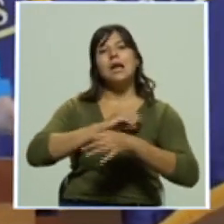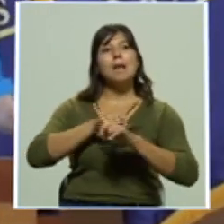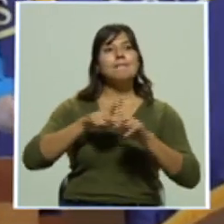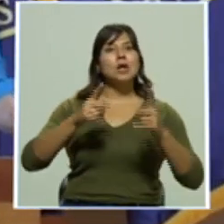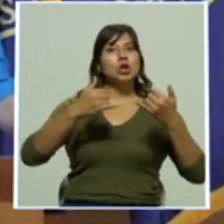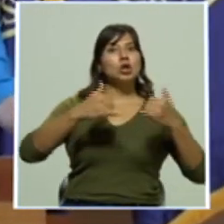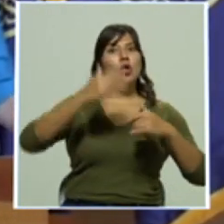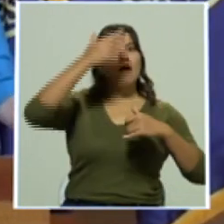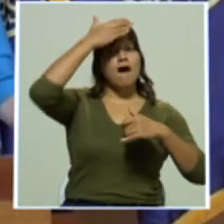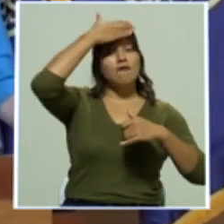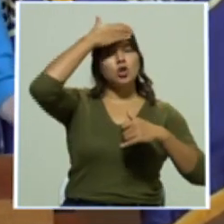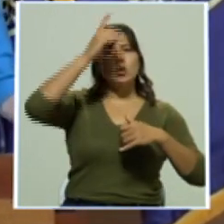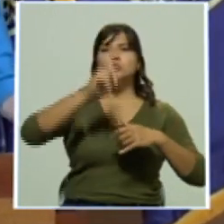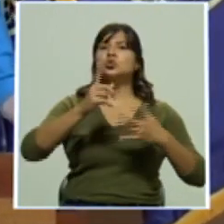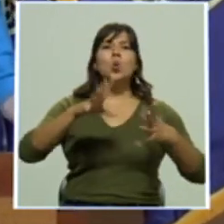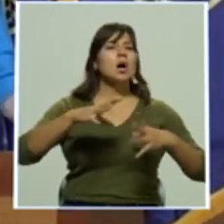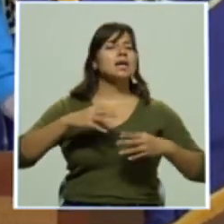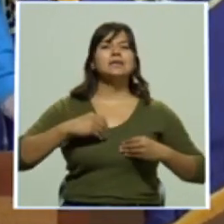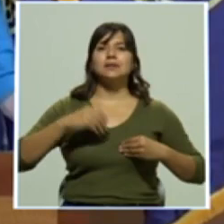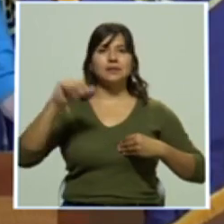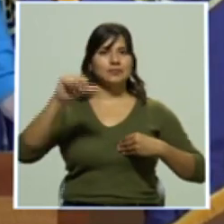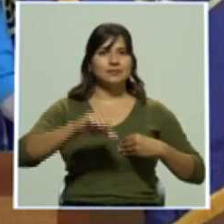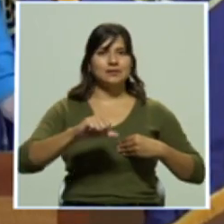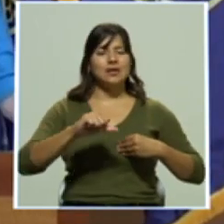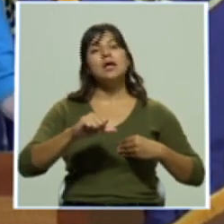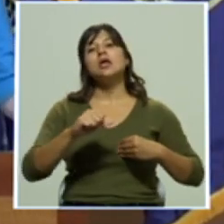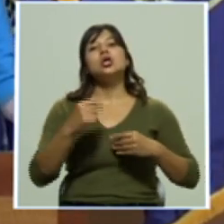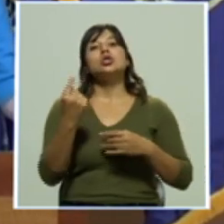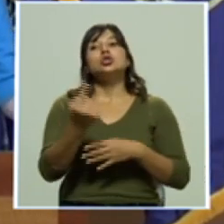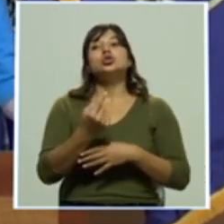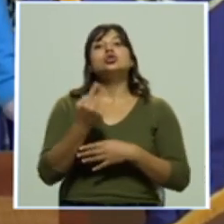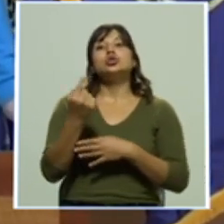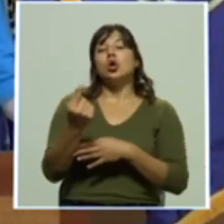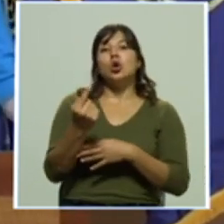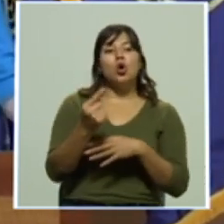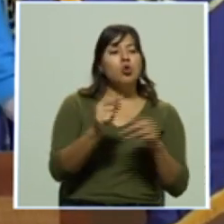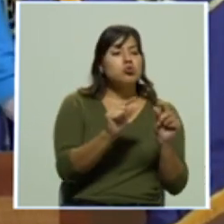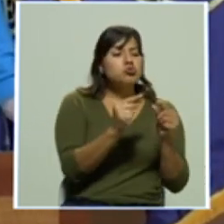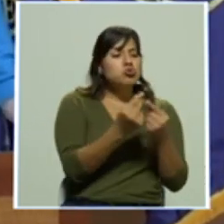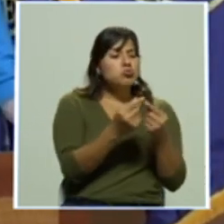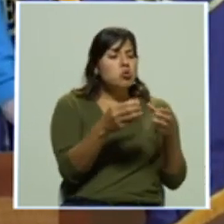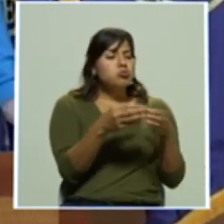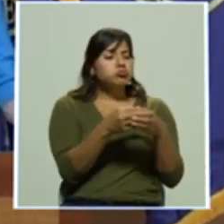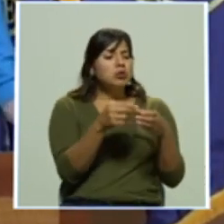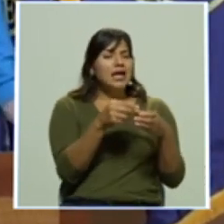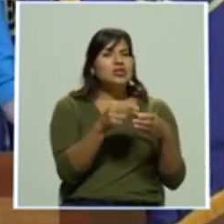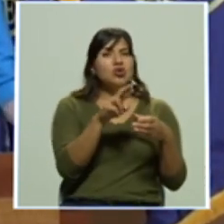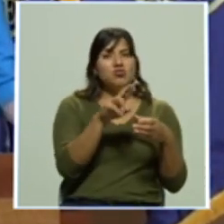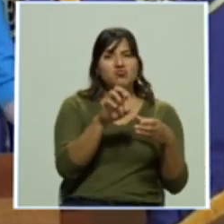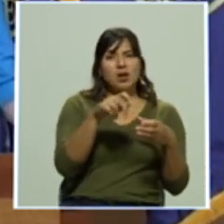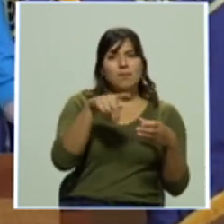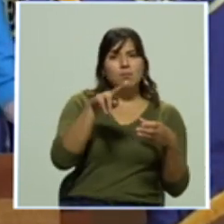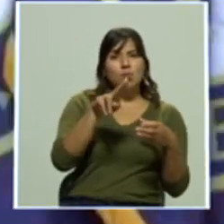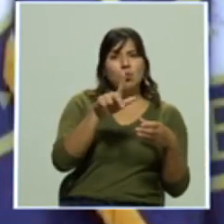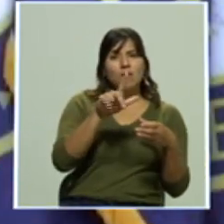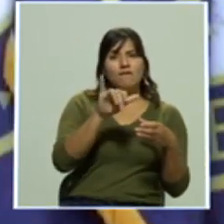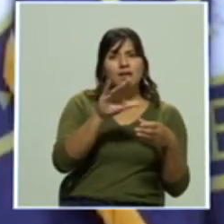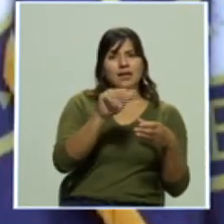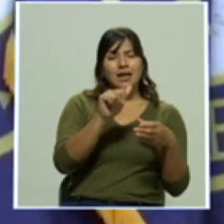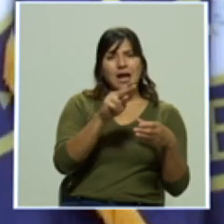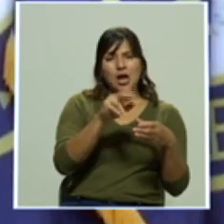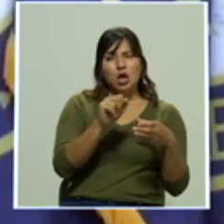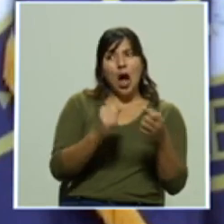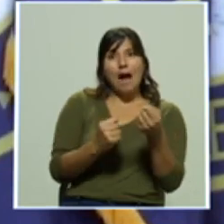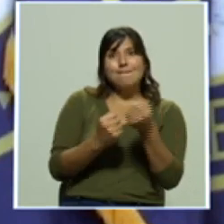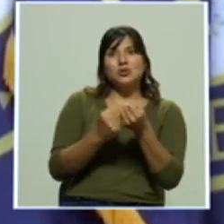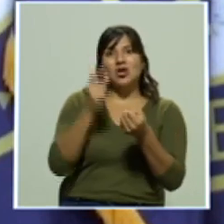perdió. Solo un puñado de republicanos han felicitado públicamente a Biden, quien fue miembro del Senado durante décadas. Los